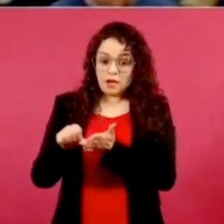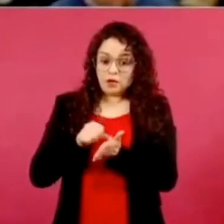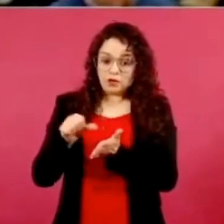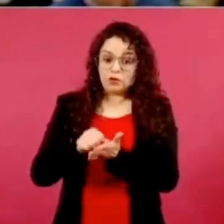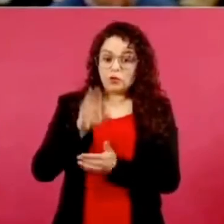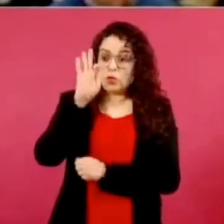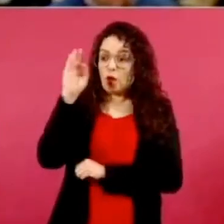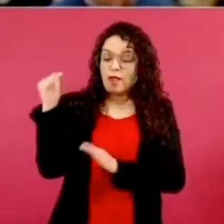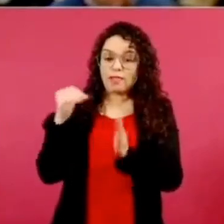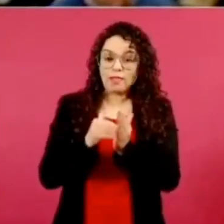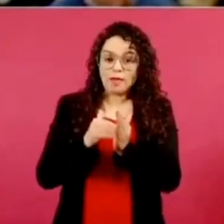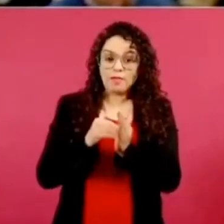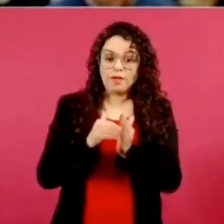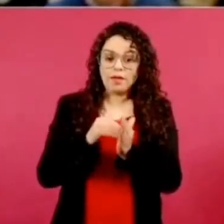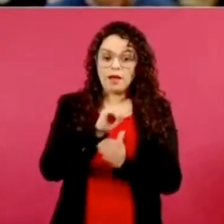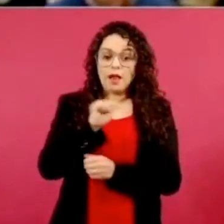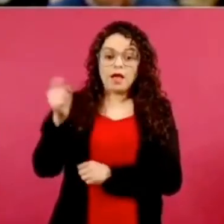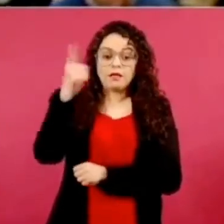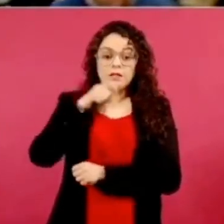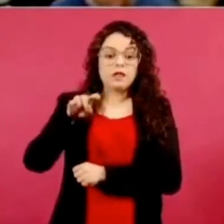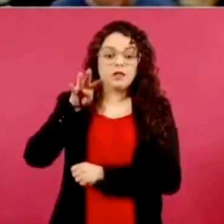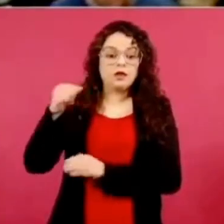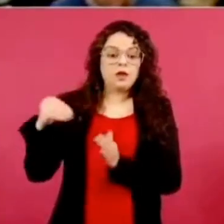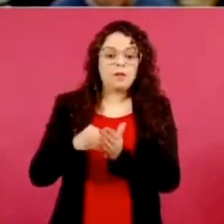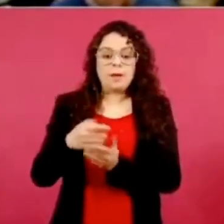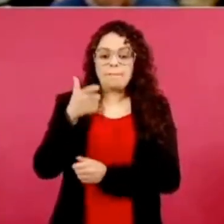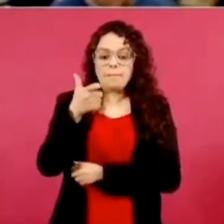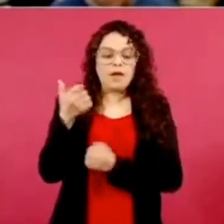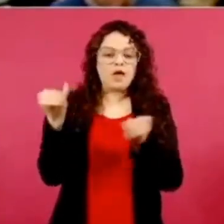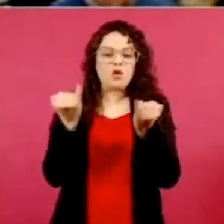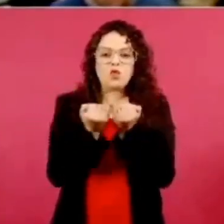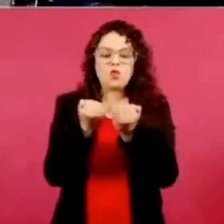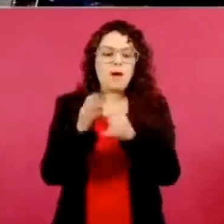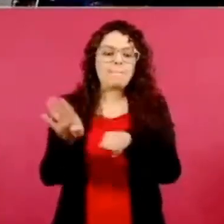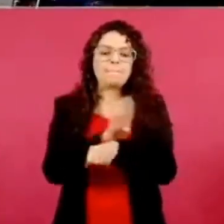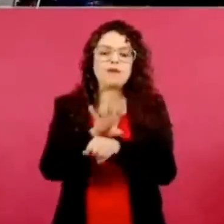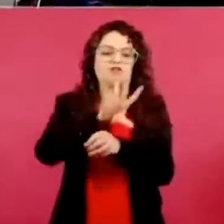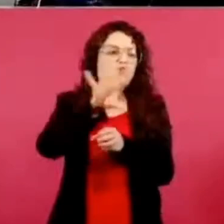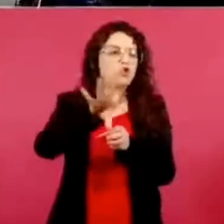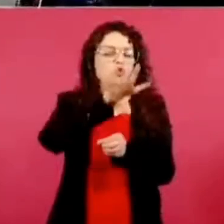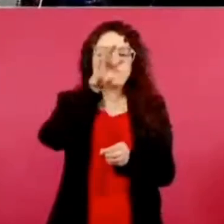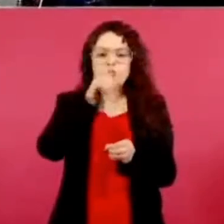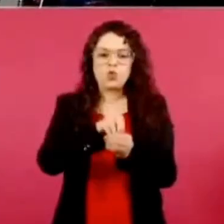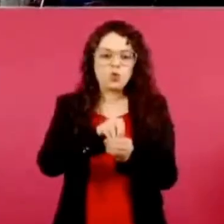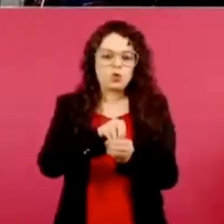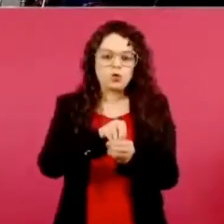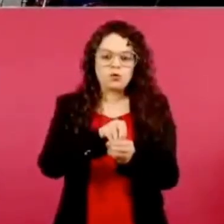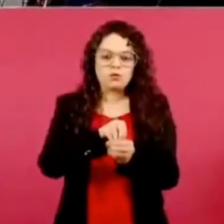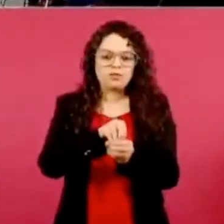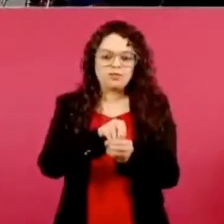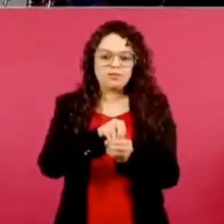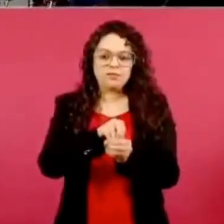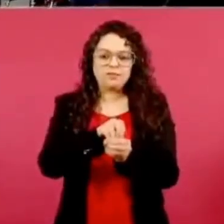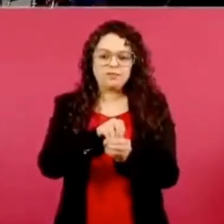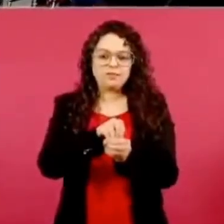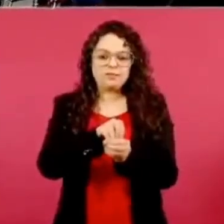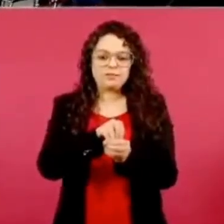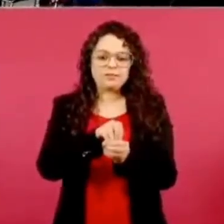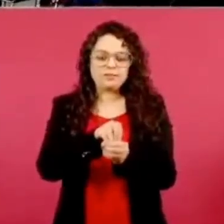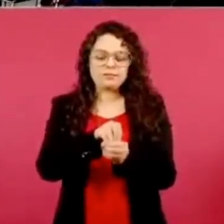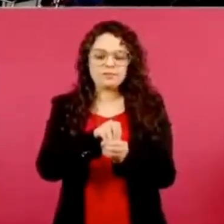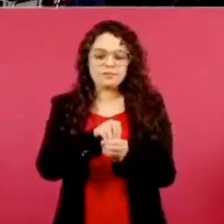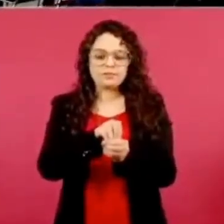pesos hasta los 119,000 pesos, igual con todas las prestaciones que se han hecho acreedores